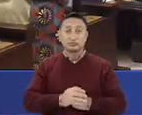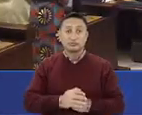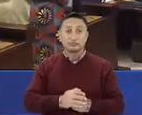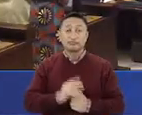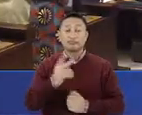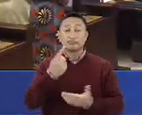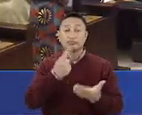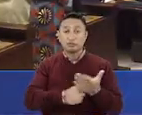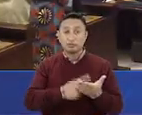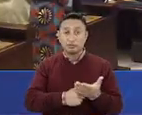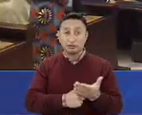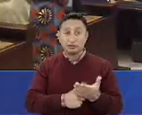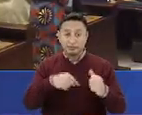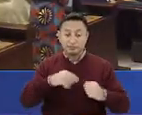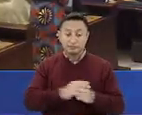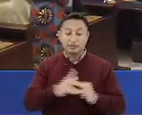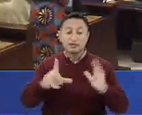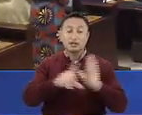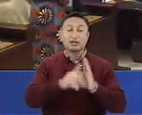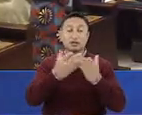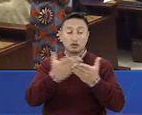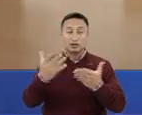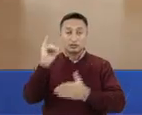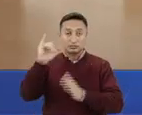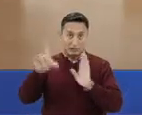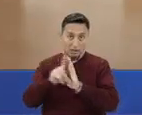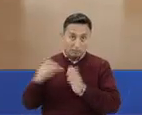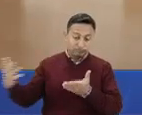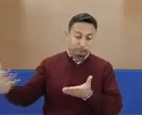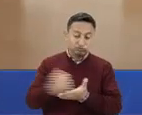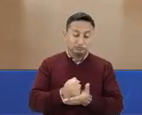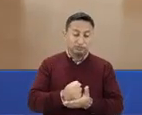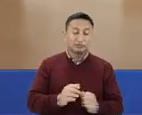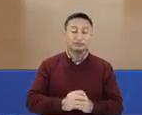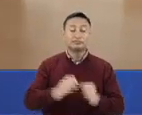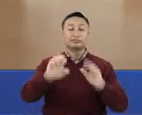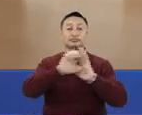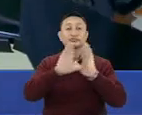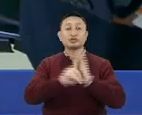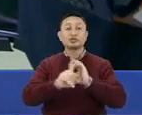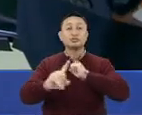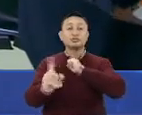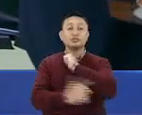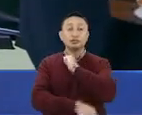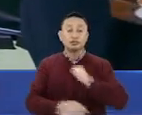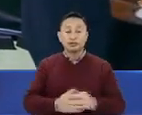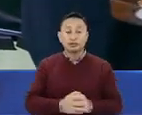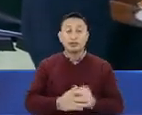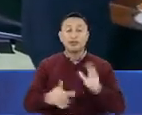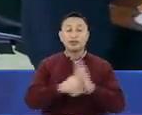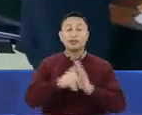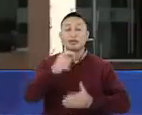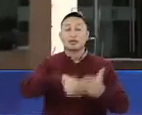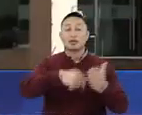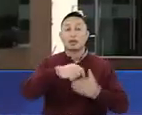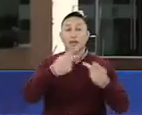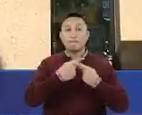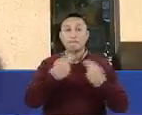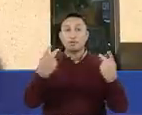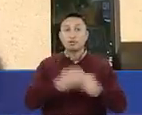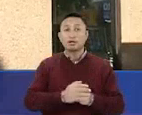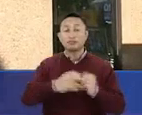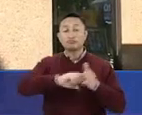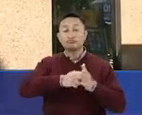segundo debate contempla la Ley de Extinción de Dominio, Código Orgánico Integral Penal, Ley de Contratación Pública de la Contraloría